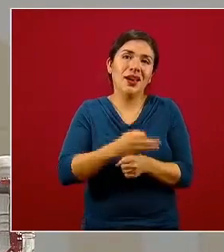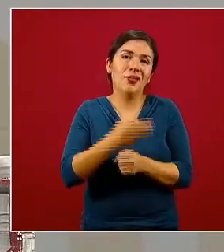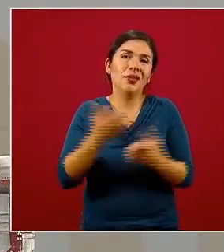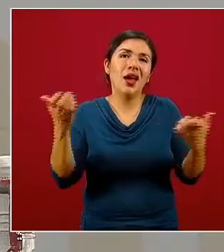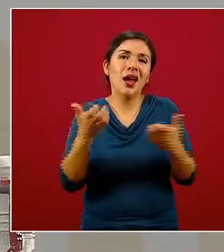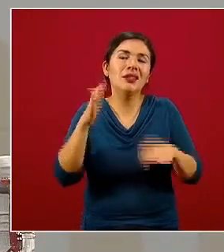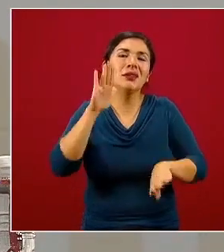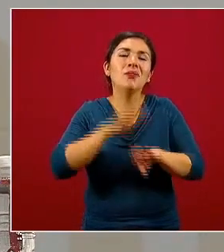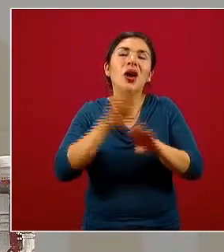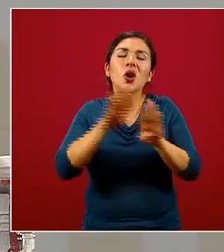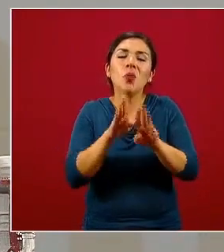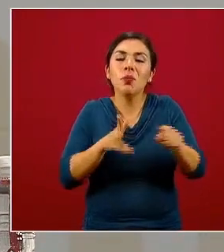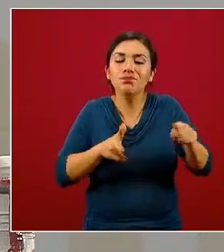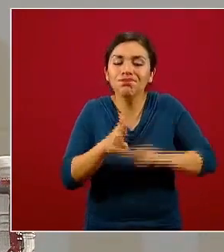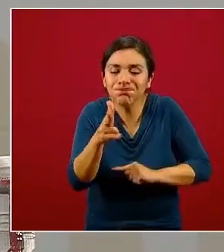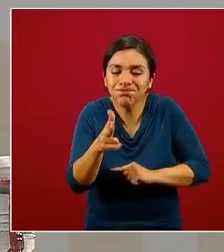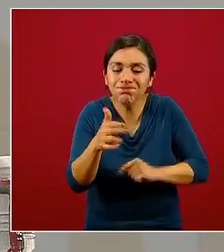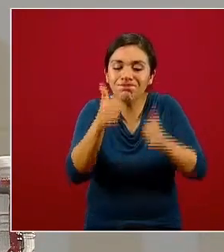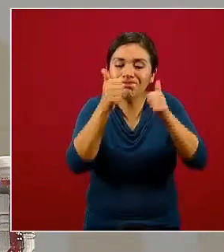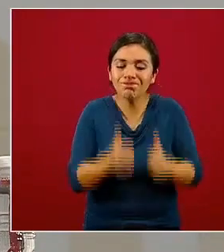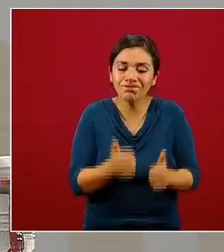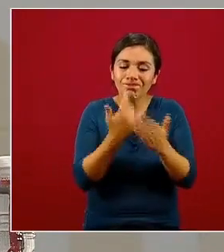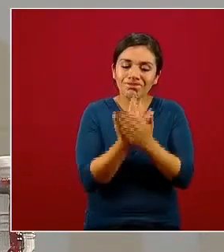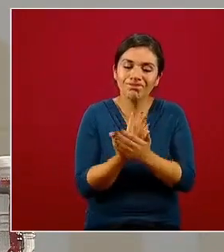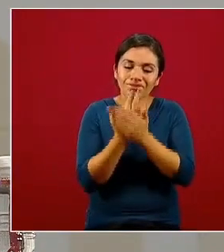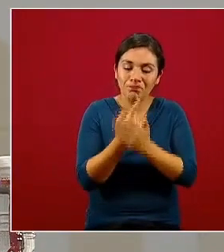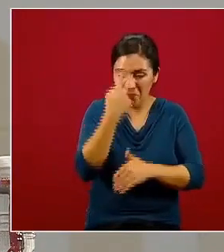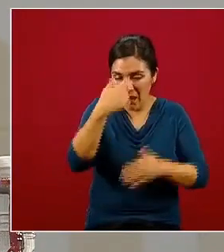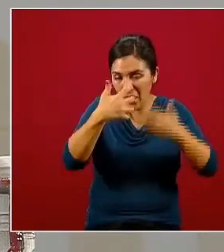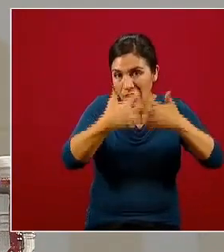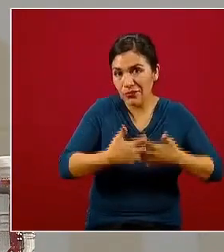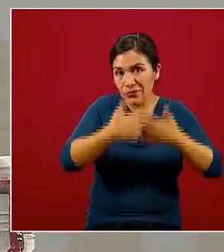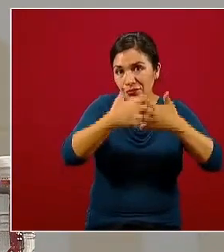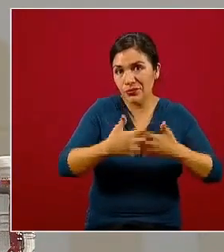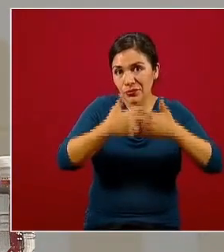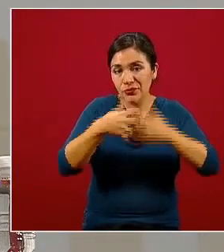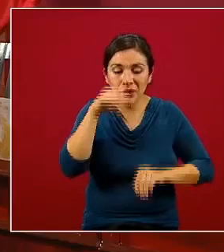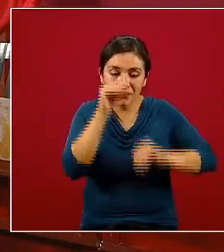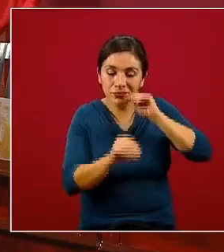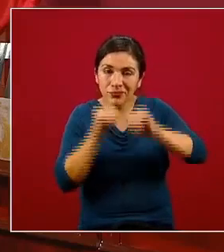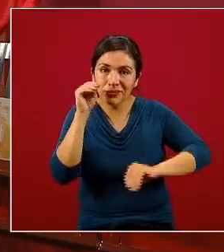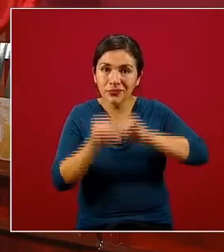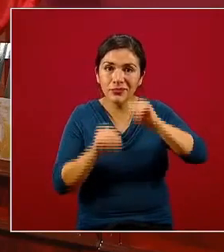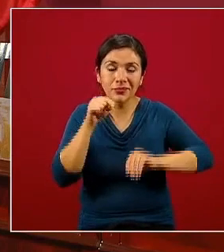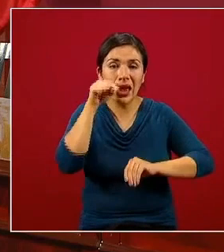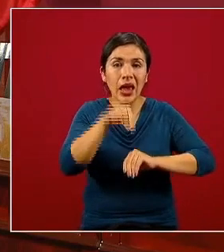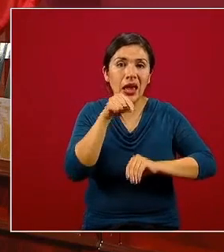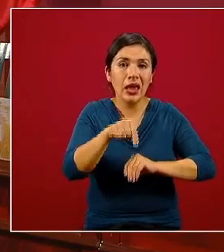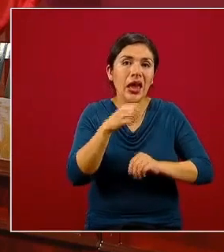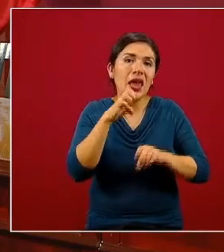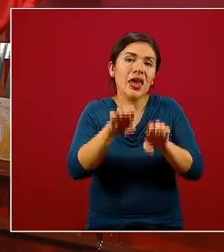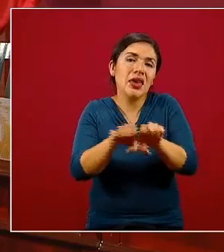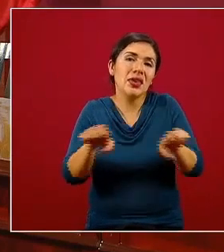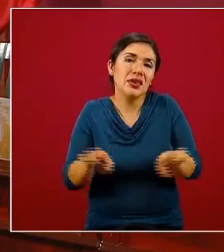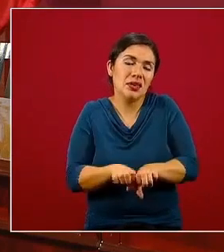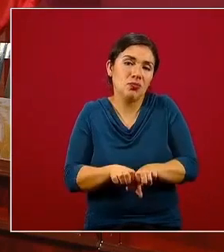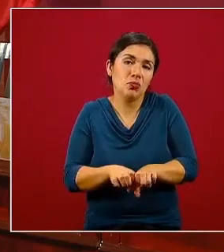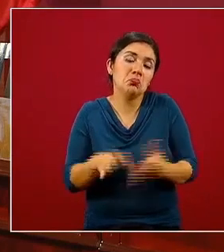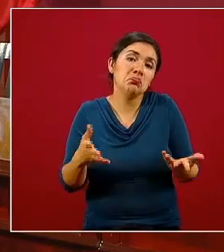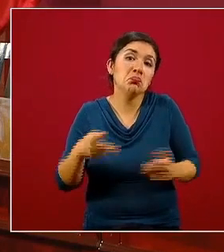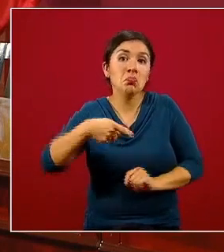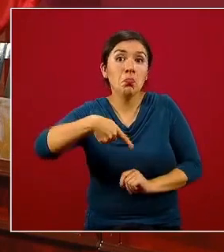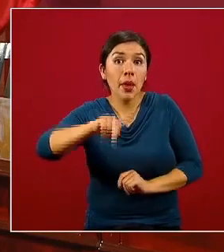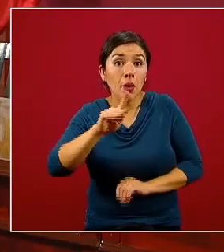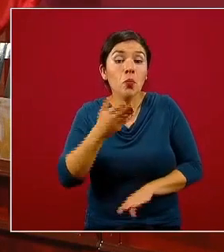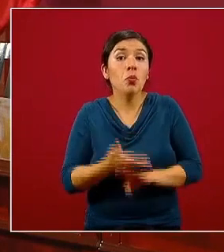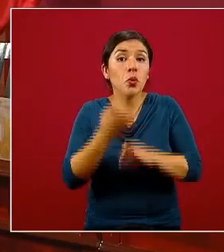que se pause la fabricación, el ensamblado de estos equipos. Pero lo que es